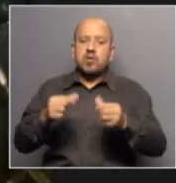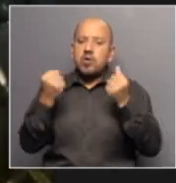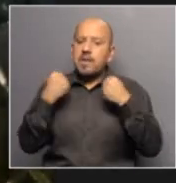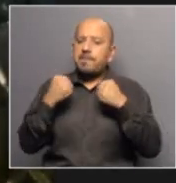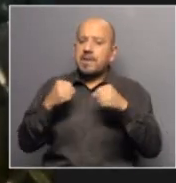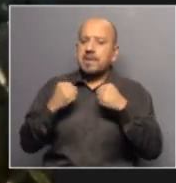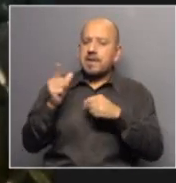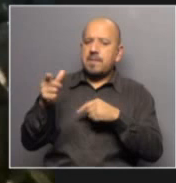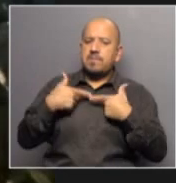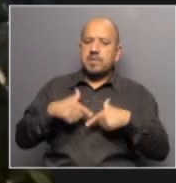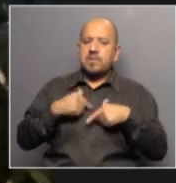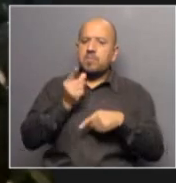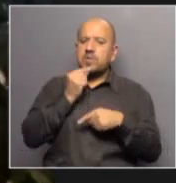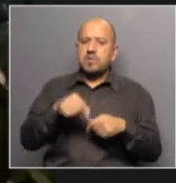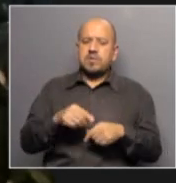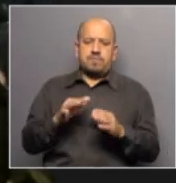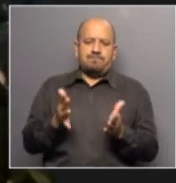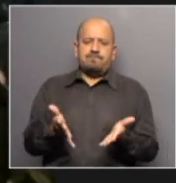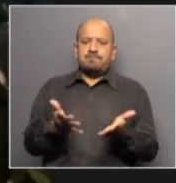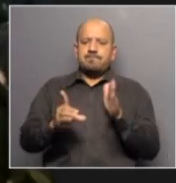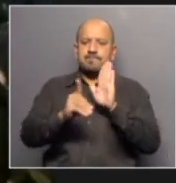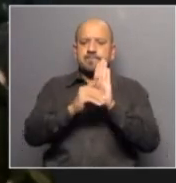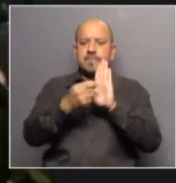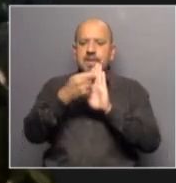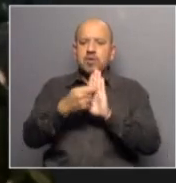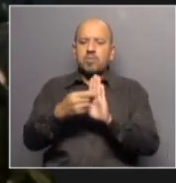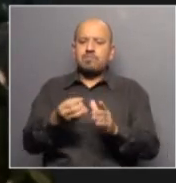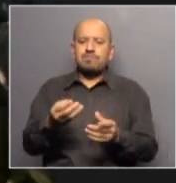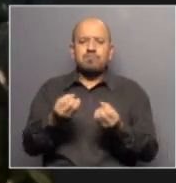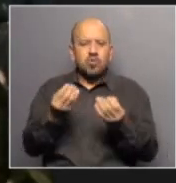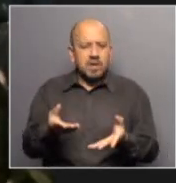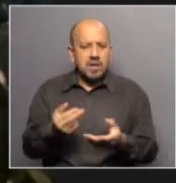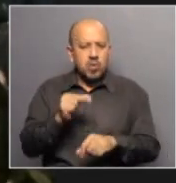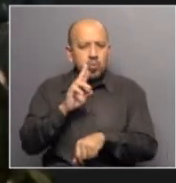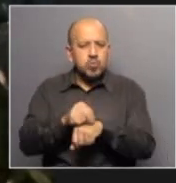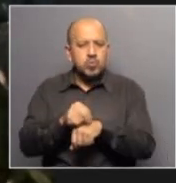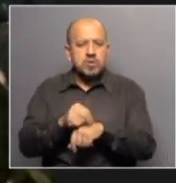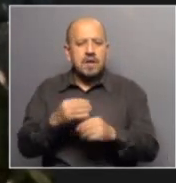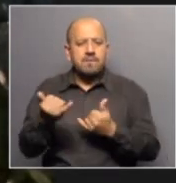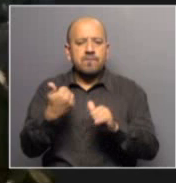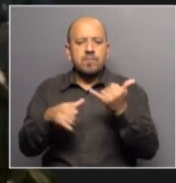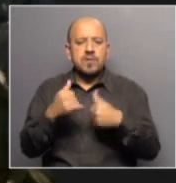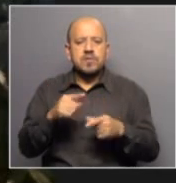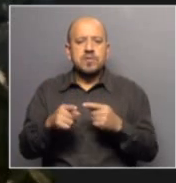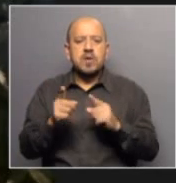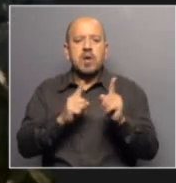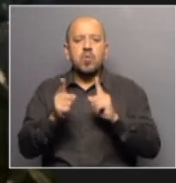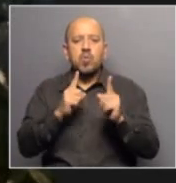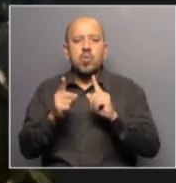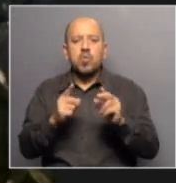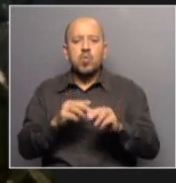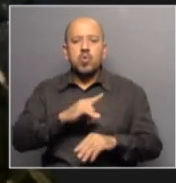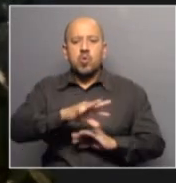está demostrando un mal manejo de los datos. ¿En qué sentido? Cada vez que se ha producido una denuncia de un robo a un club, a